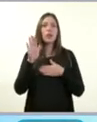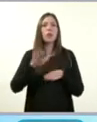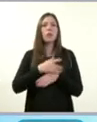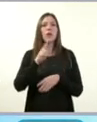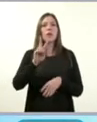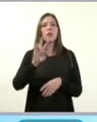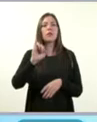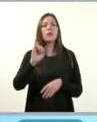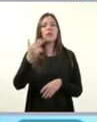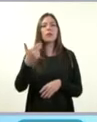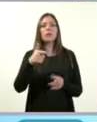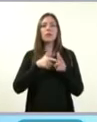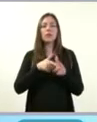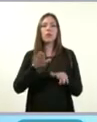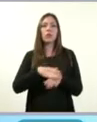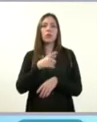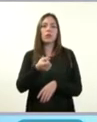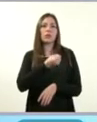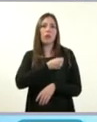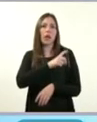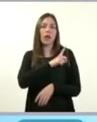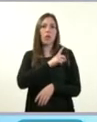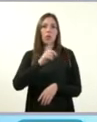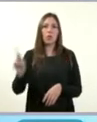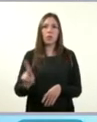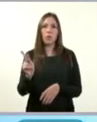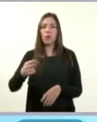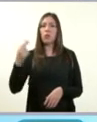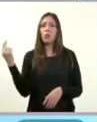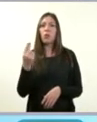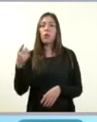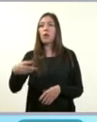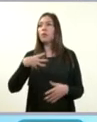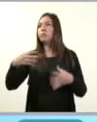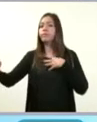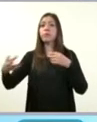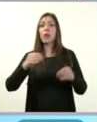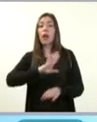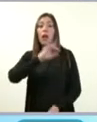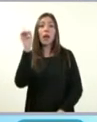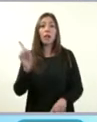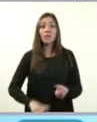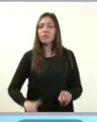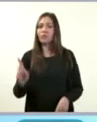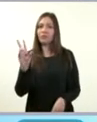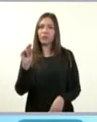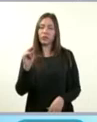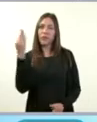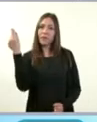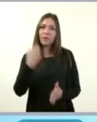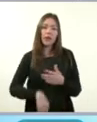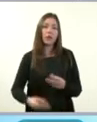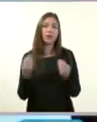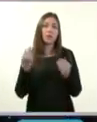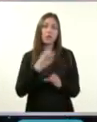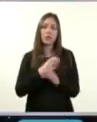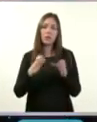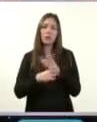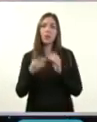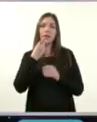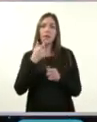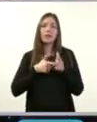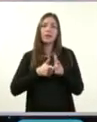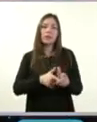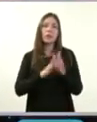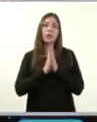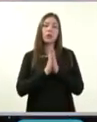tema de salud pública urgente, que es una epidemia no resuelta y que aún hay mucho por hacer, y les pedimos que mantengan la promesa en esta